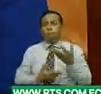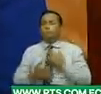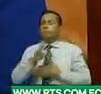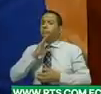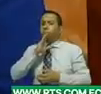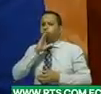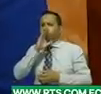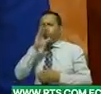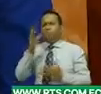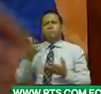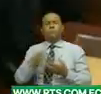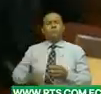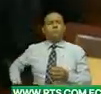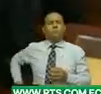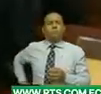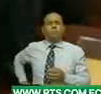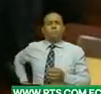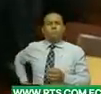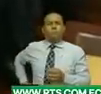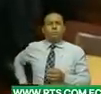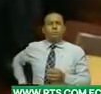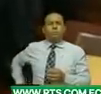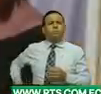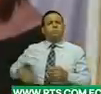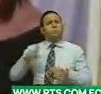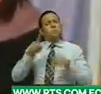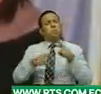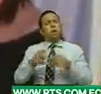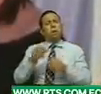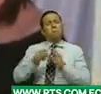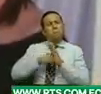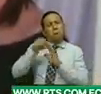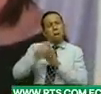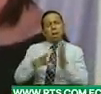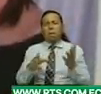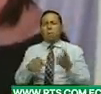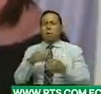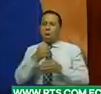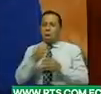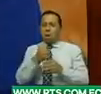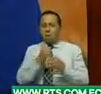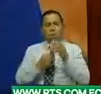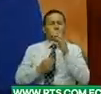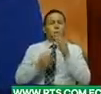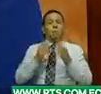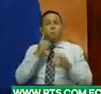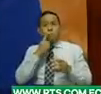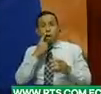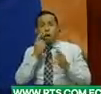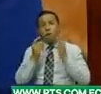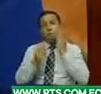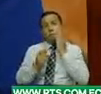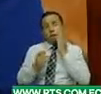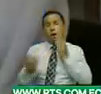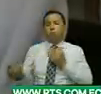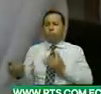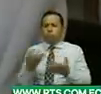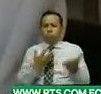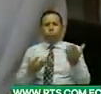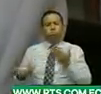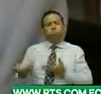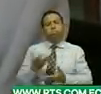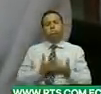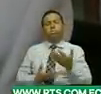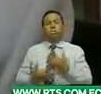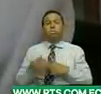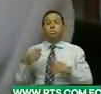a mis hermanas, donde la una, donde la otra, hacemos un café, vemos una película. Mi mamá y mi papá, cada que vengo, sí, hay que decirlo, sí me miman. Y una